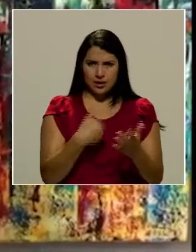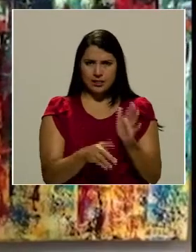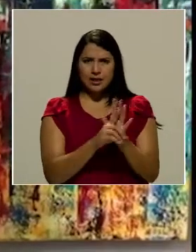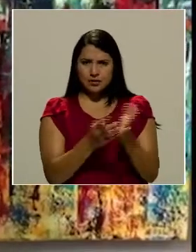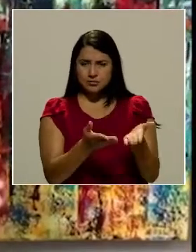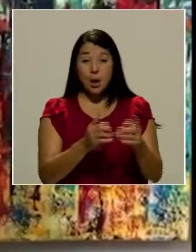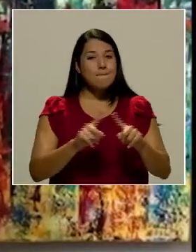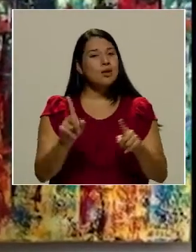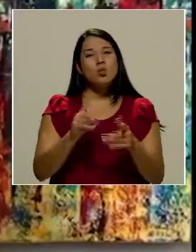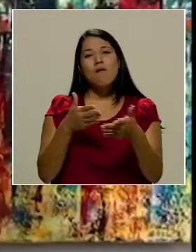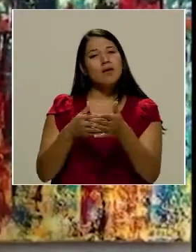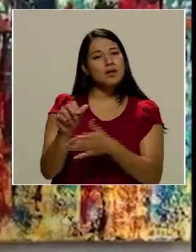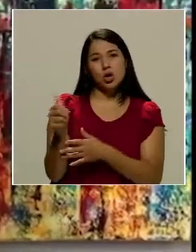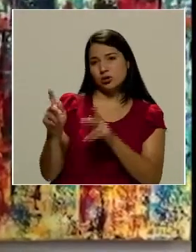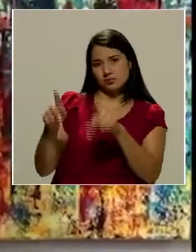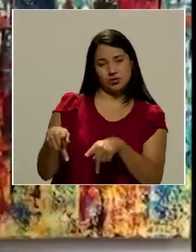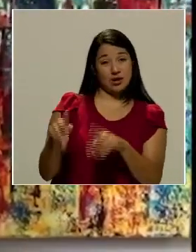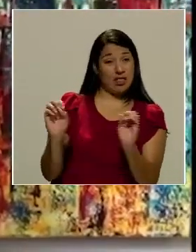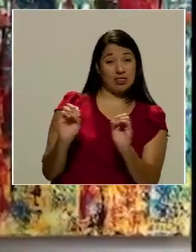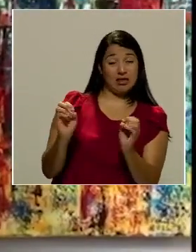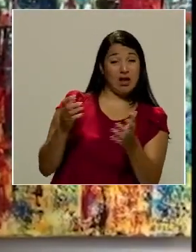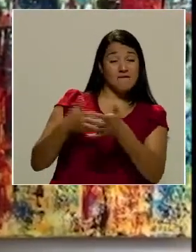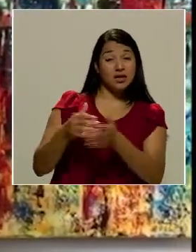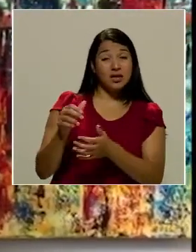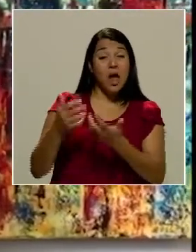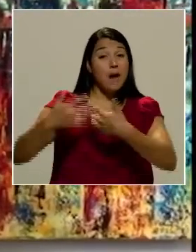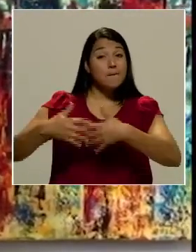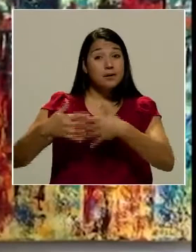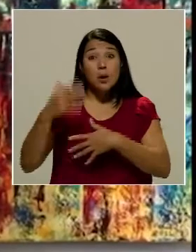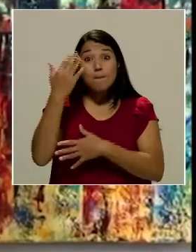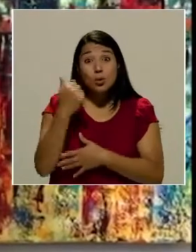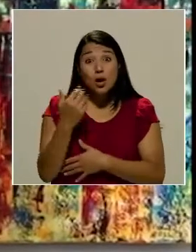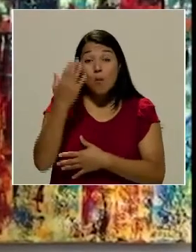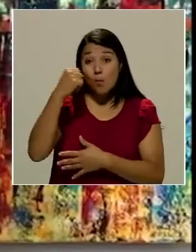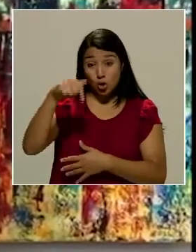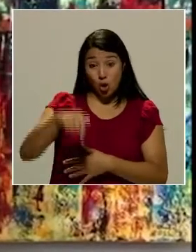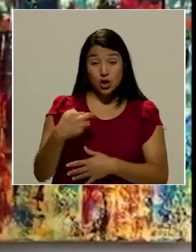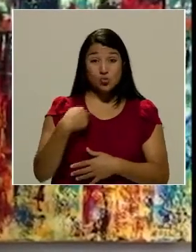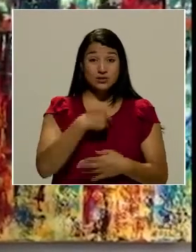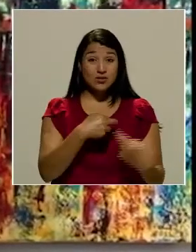afecte a personas y menos a empresas, porque hoy la tarea que tenemos como